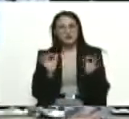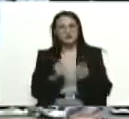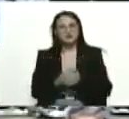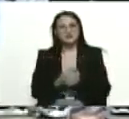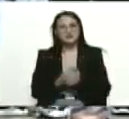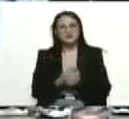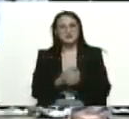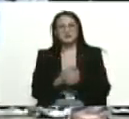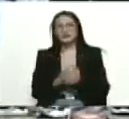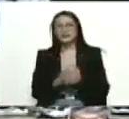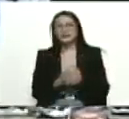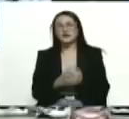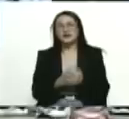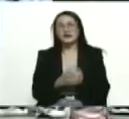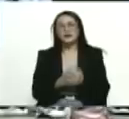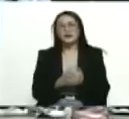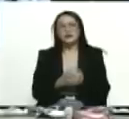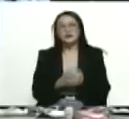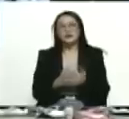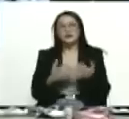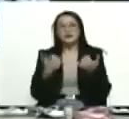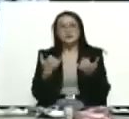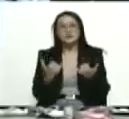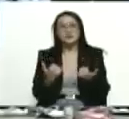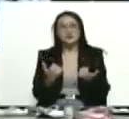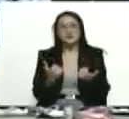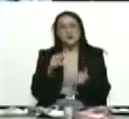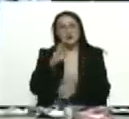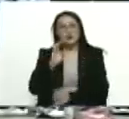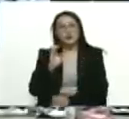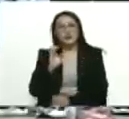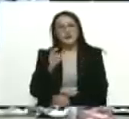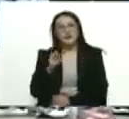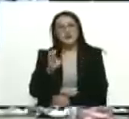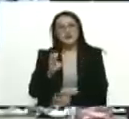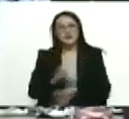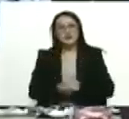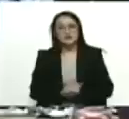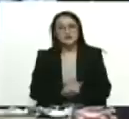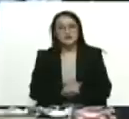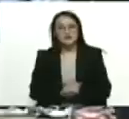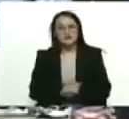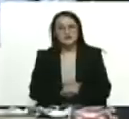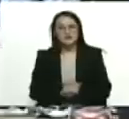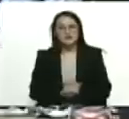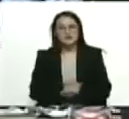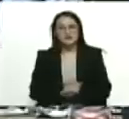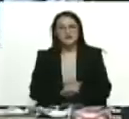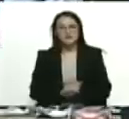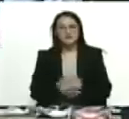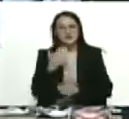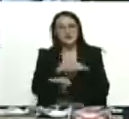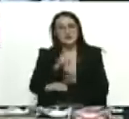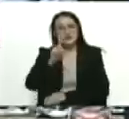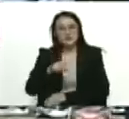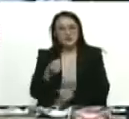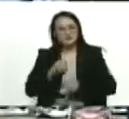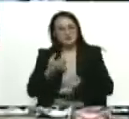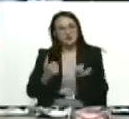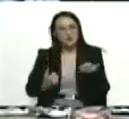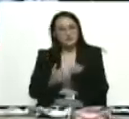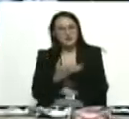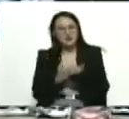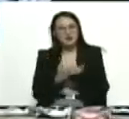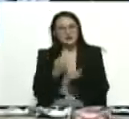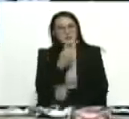renovadas, como son las jefas y jefes de VC, jefes y jefas de comunidad y líderes de calle. Allí contamos con más de